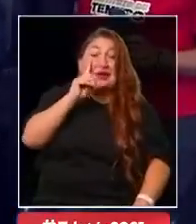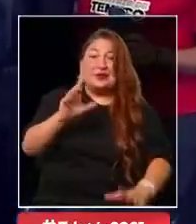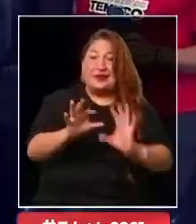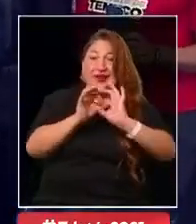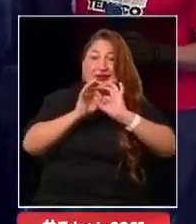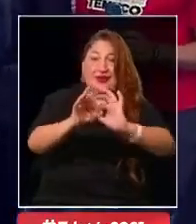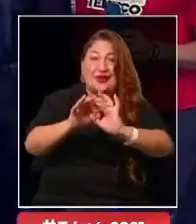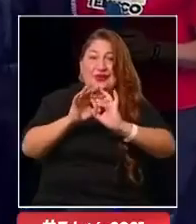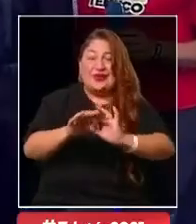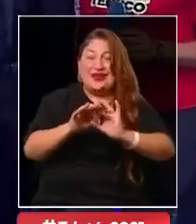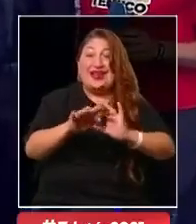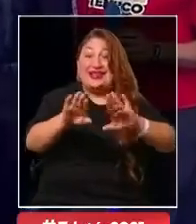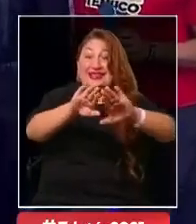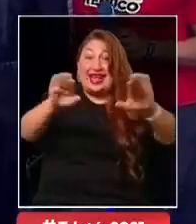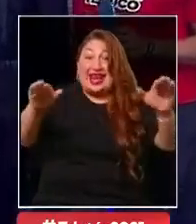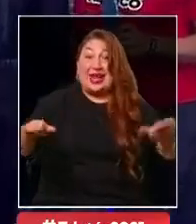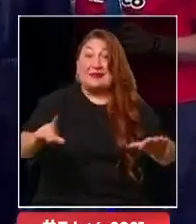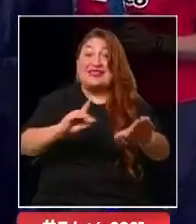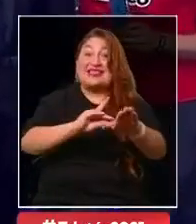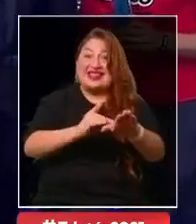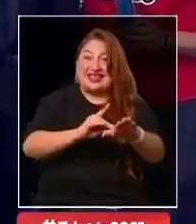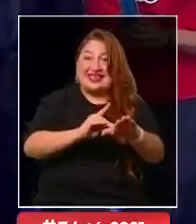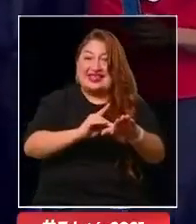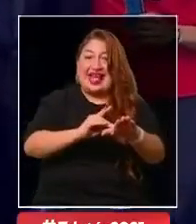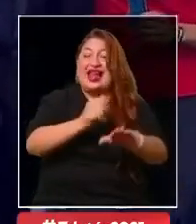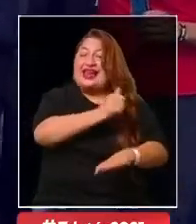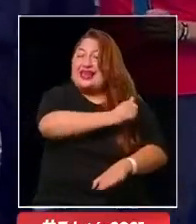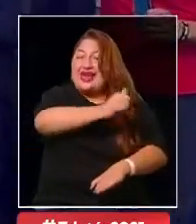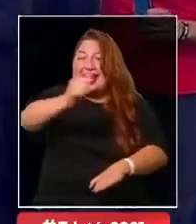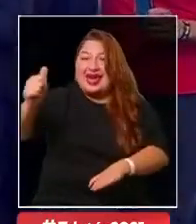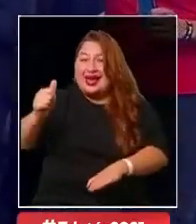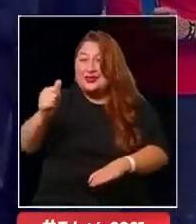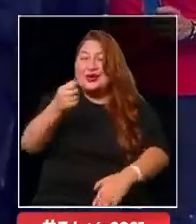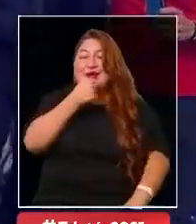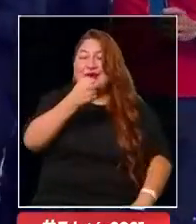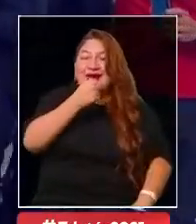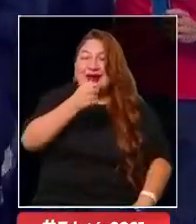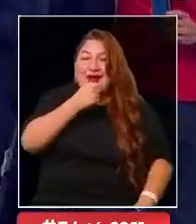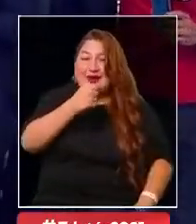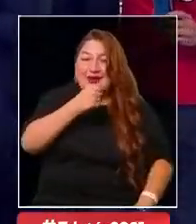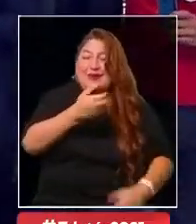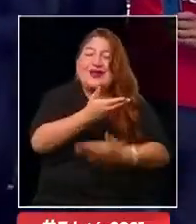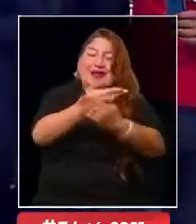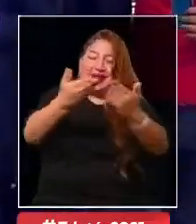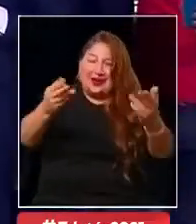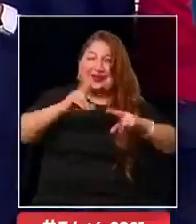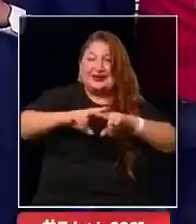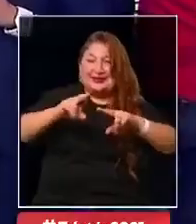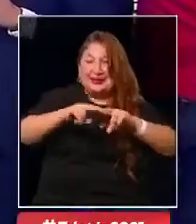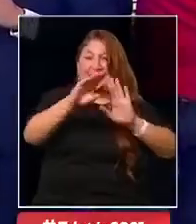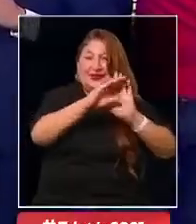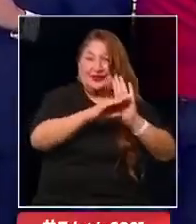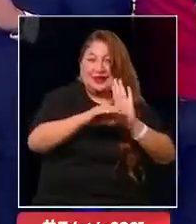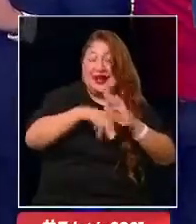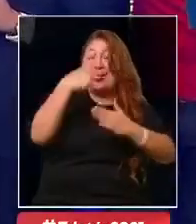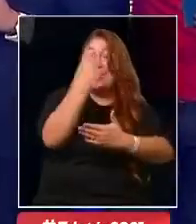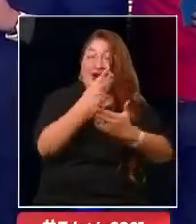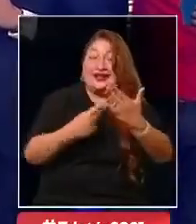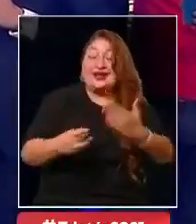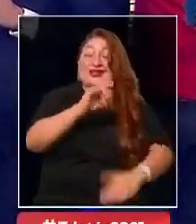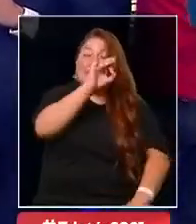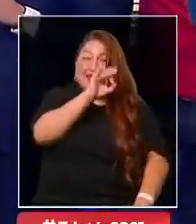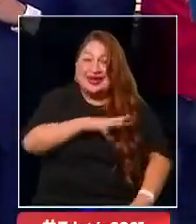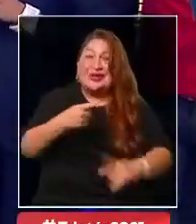mesa digital y a todos los animadores que realmente hicieron este programa artistas chilenos y los artistas